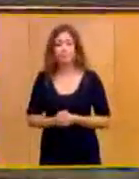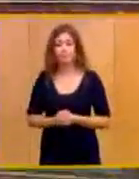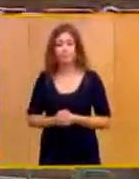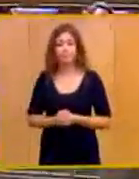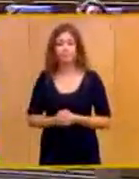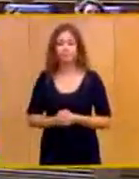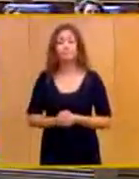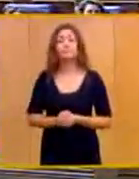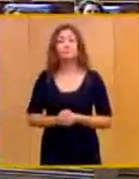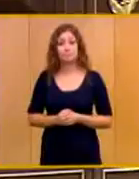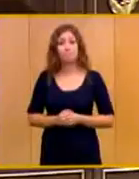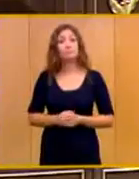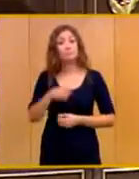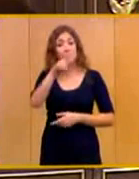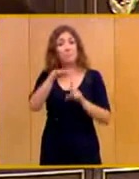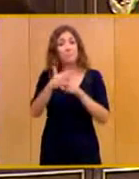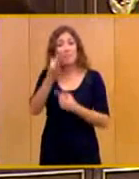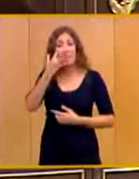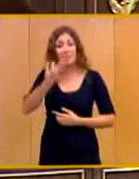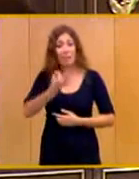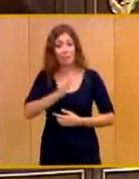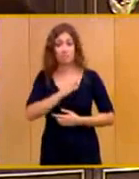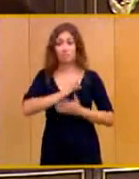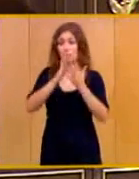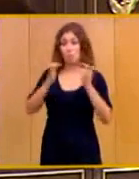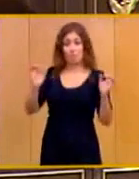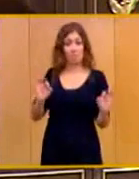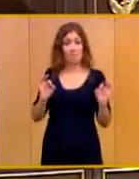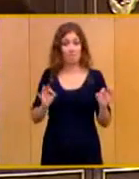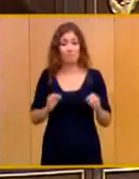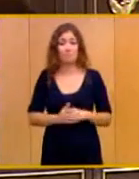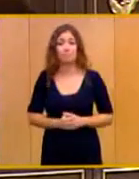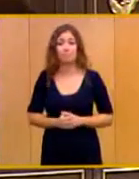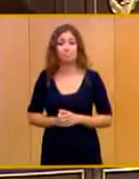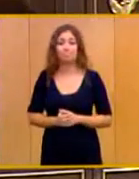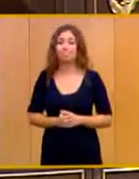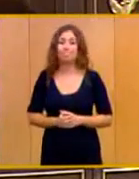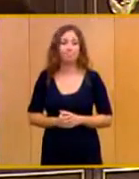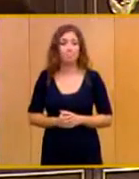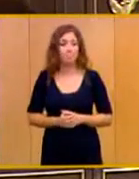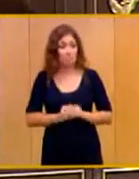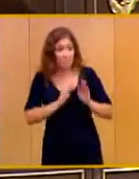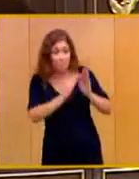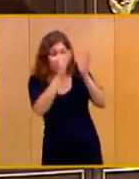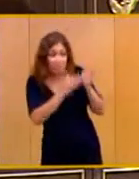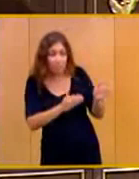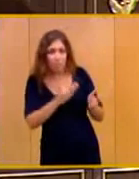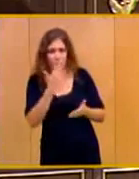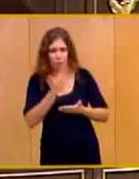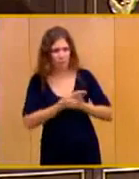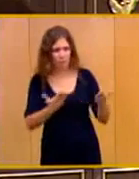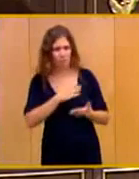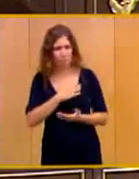Esta es la realidad, señorías. No se puede confiar en usted, y no solo por sus